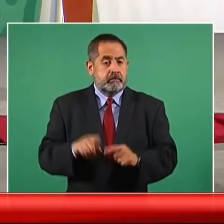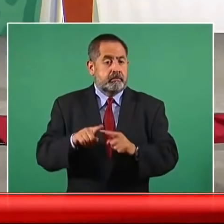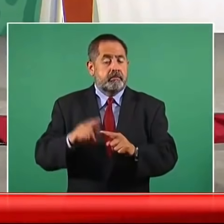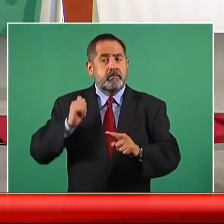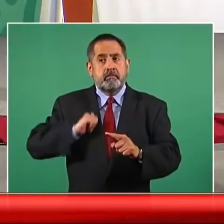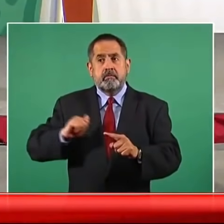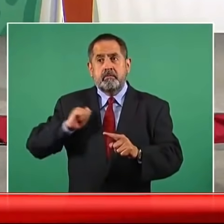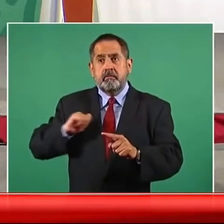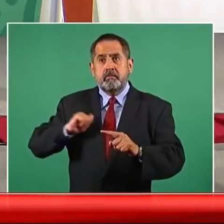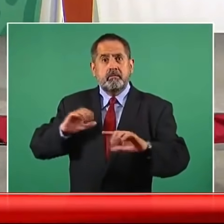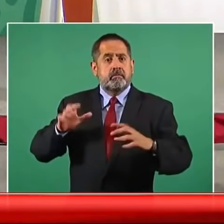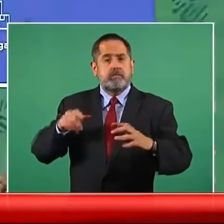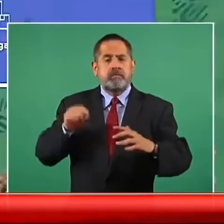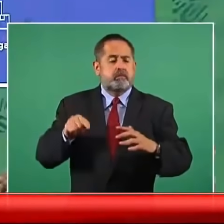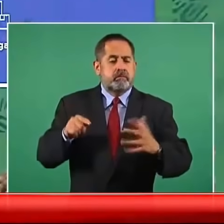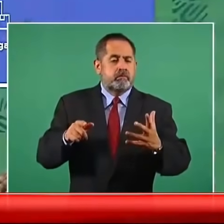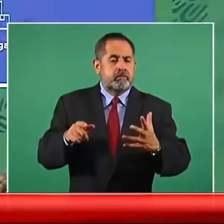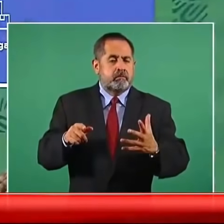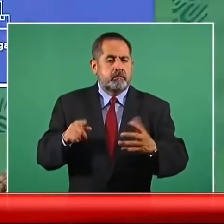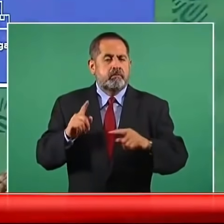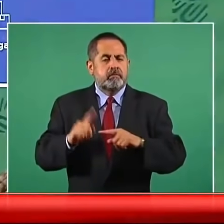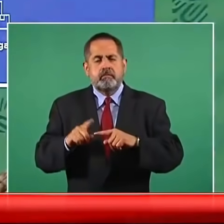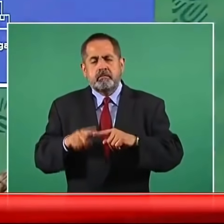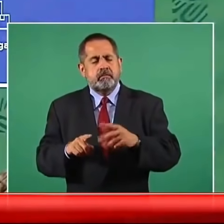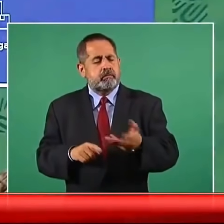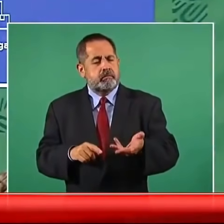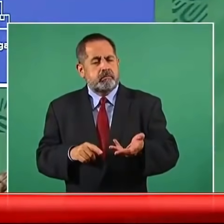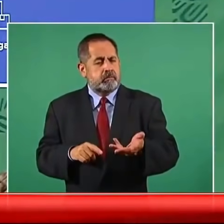antecedentes como